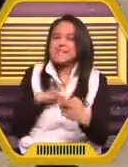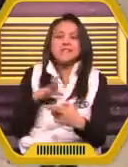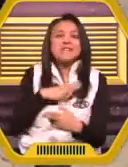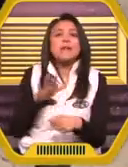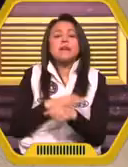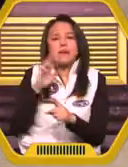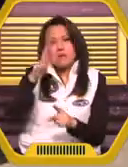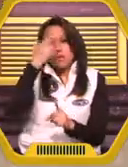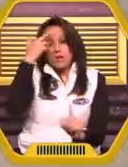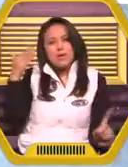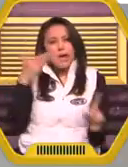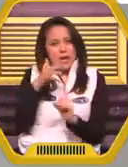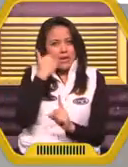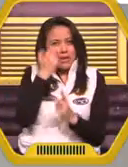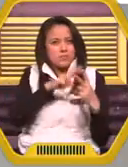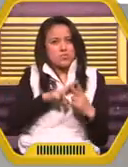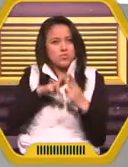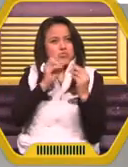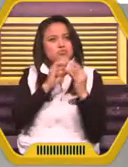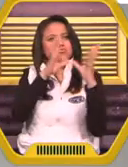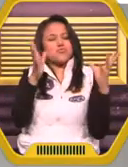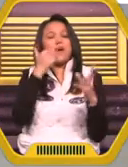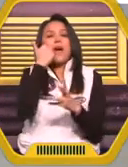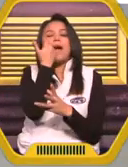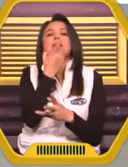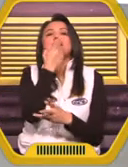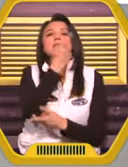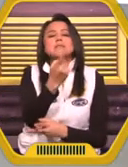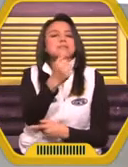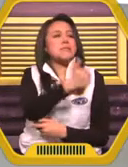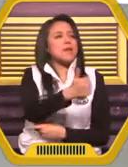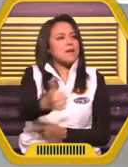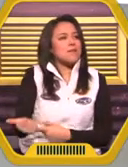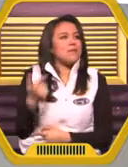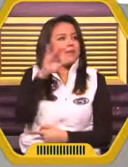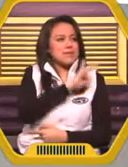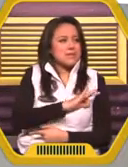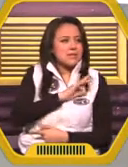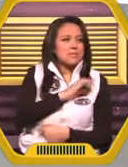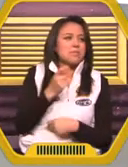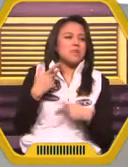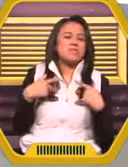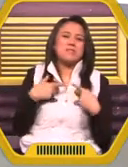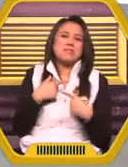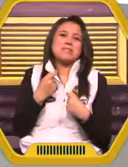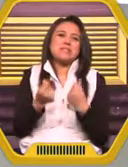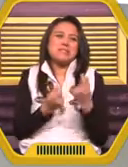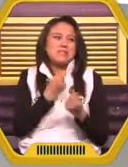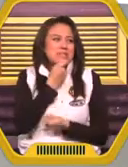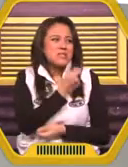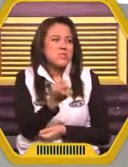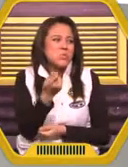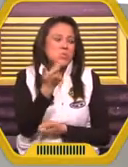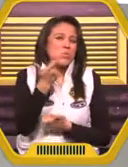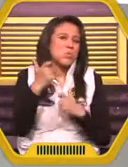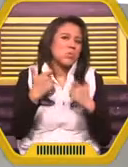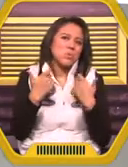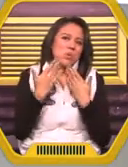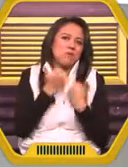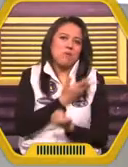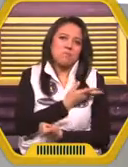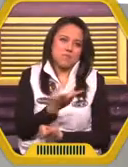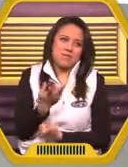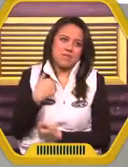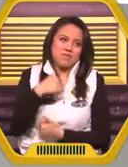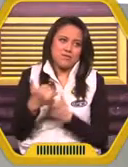es encender una estrella. Solamente queremos hacer felices a aquellos niños de escasos recursos, que es a donde llega principalmente el Juguetón,